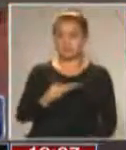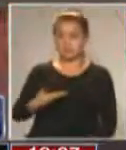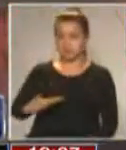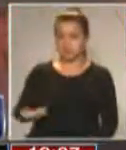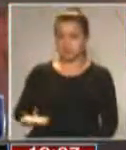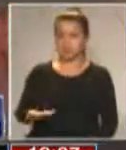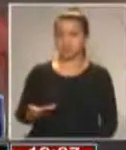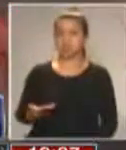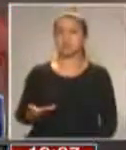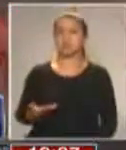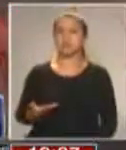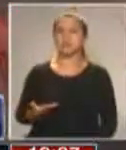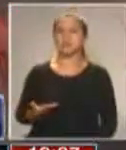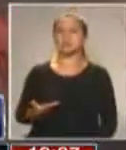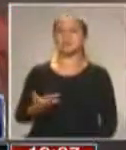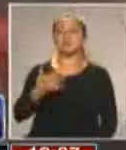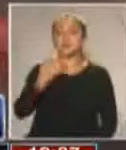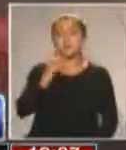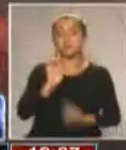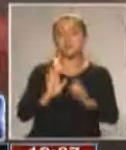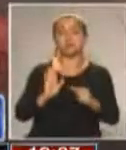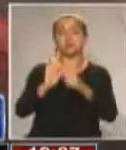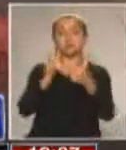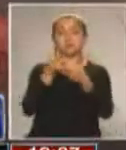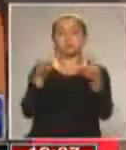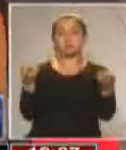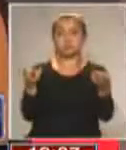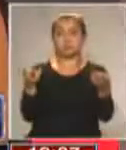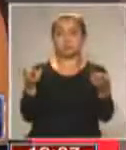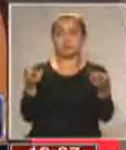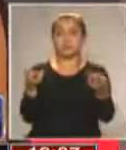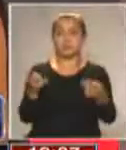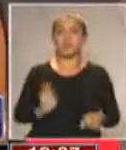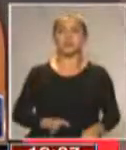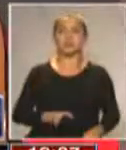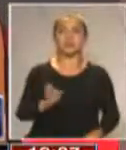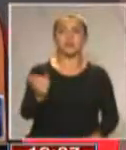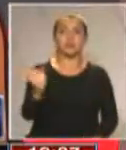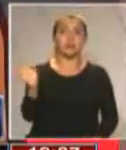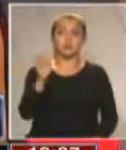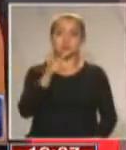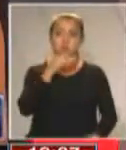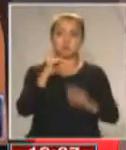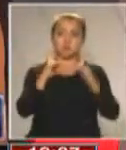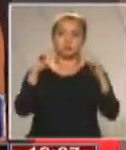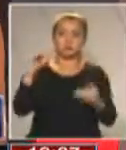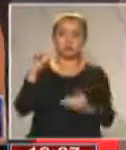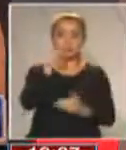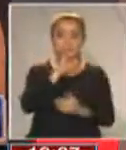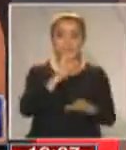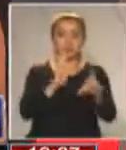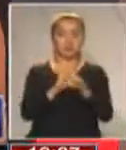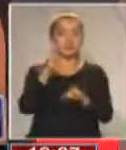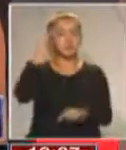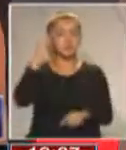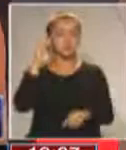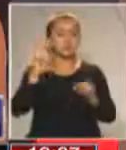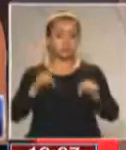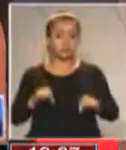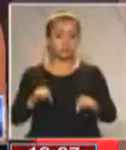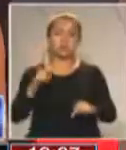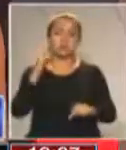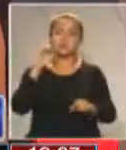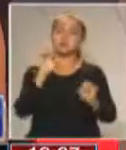Dávalos, dado este caso que se ha dado a conocer. A ver, aún no hay irregularidades o ilegalidades que se sepan por este caso,